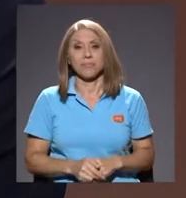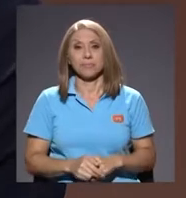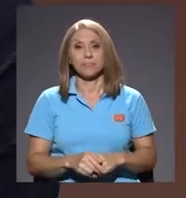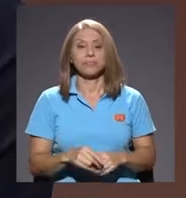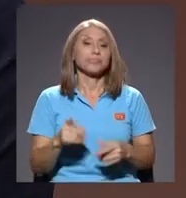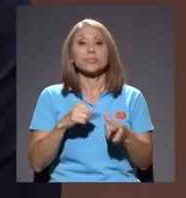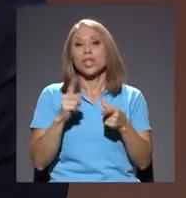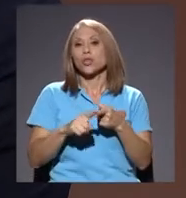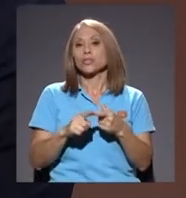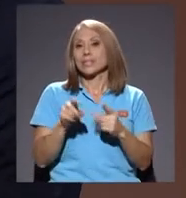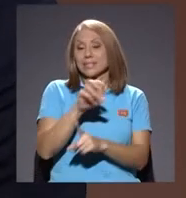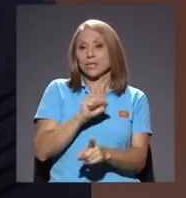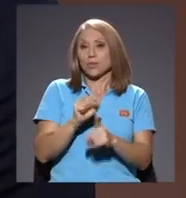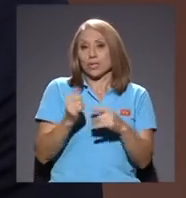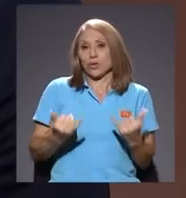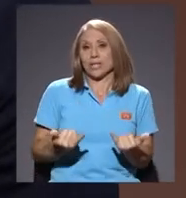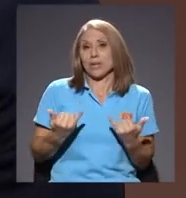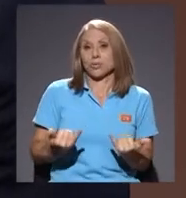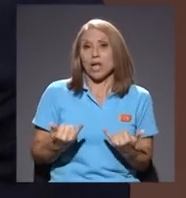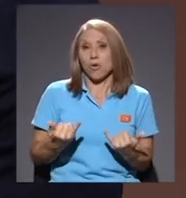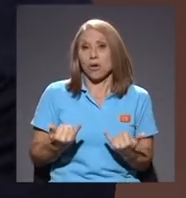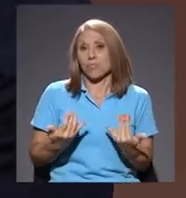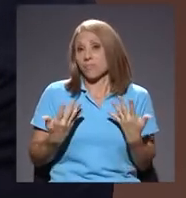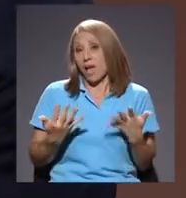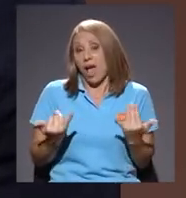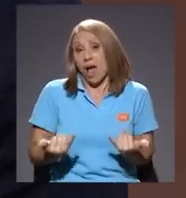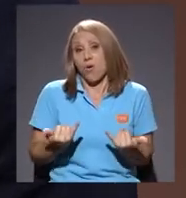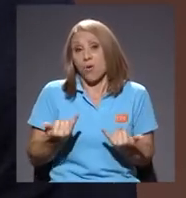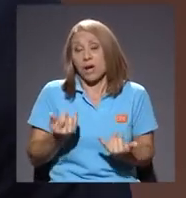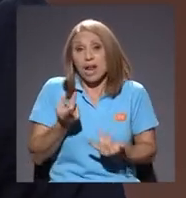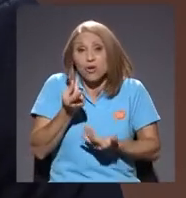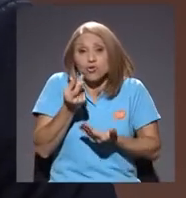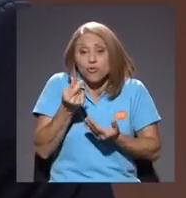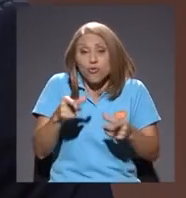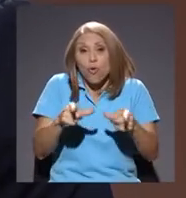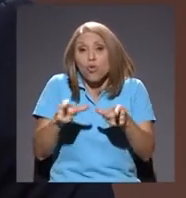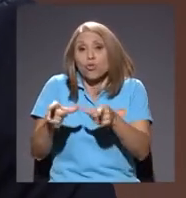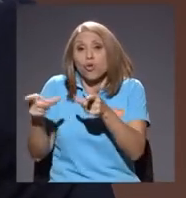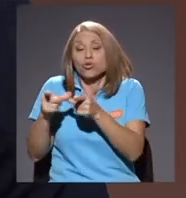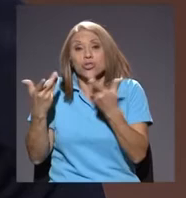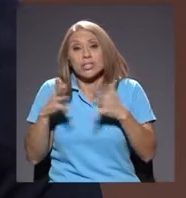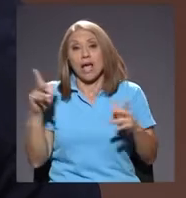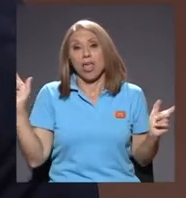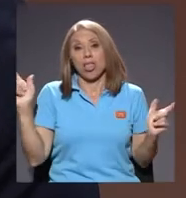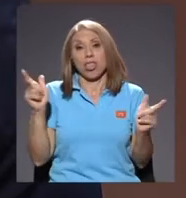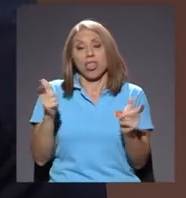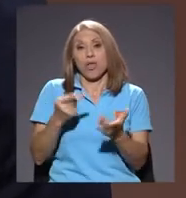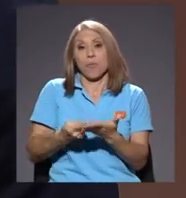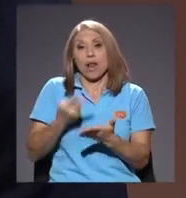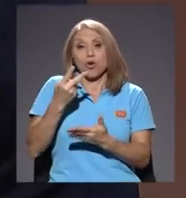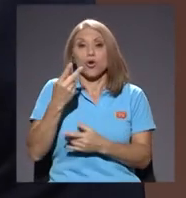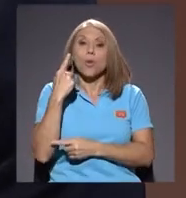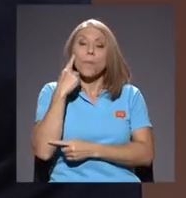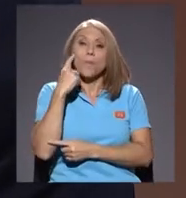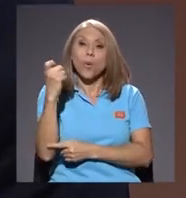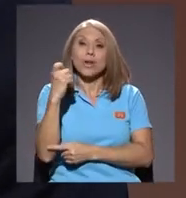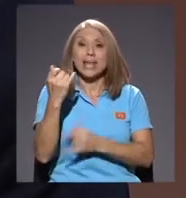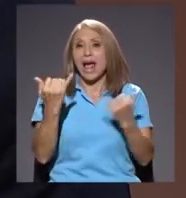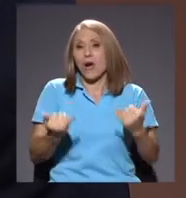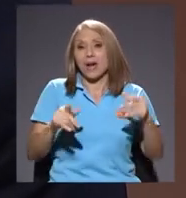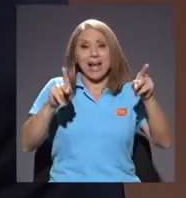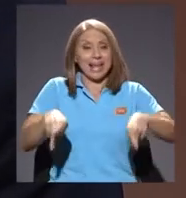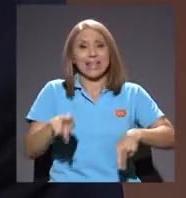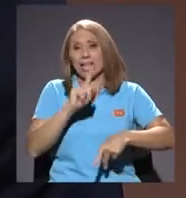situación que estamos ahora que los fondos han venido perdiendo valor por el tema de la caída en la confiabilidad de los bonos del gobierno